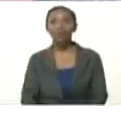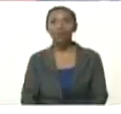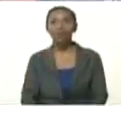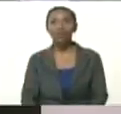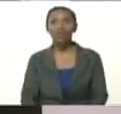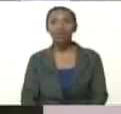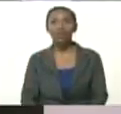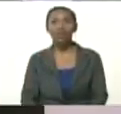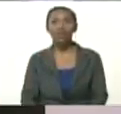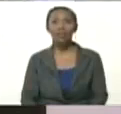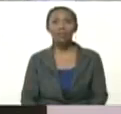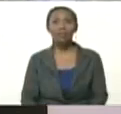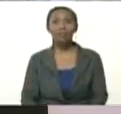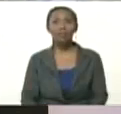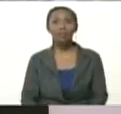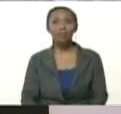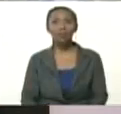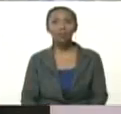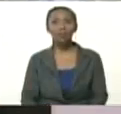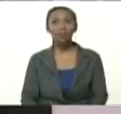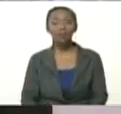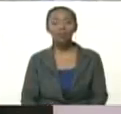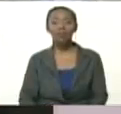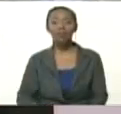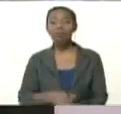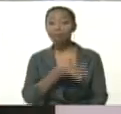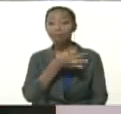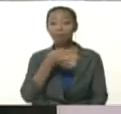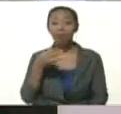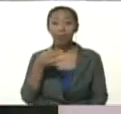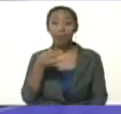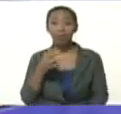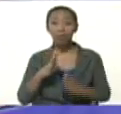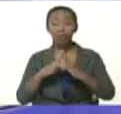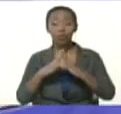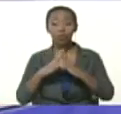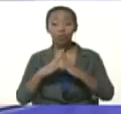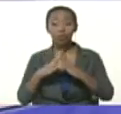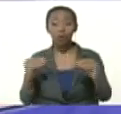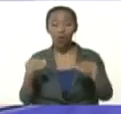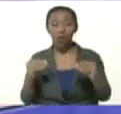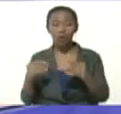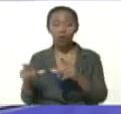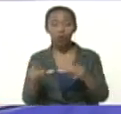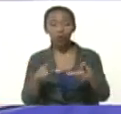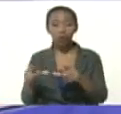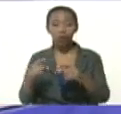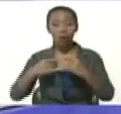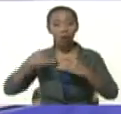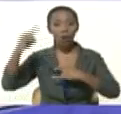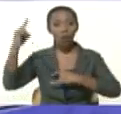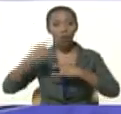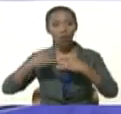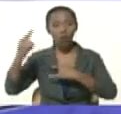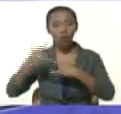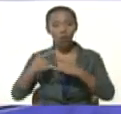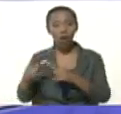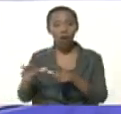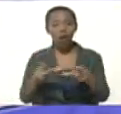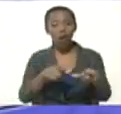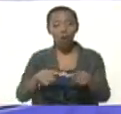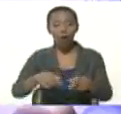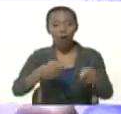Autobots. Sí. Taret. Sí, correcto. Son todos establecimientos, plataformas, locales